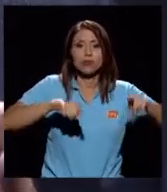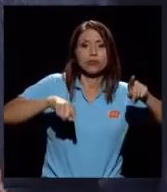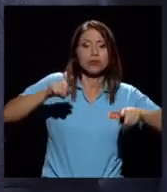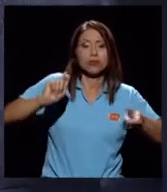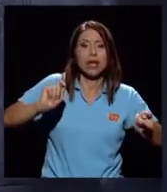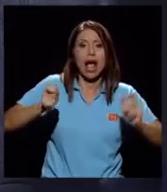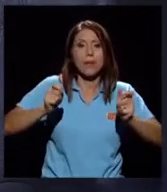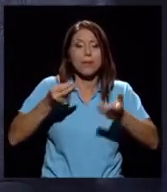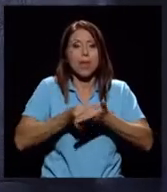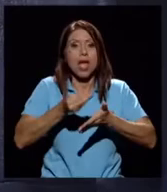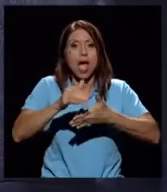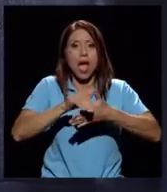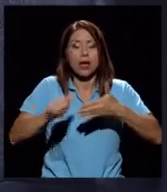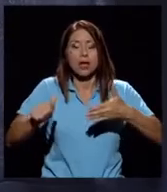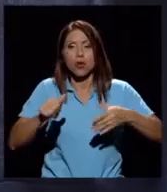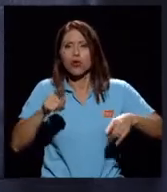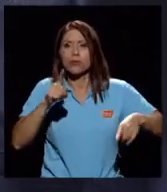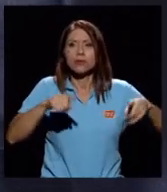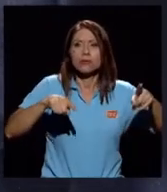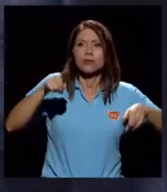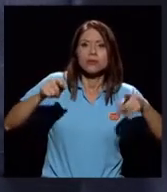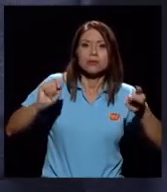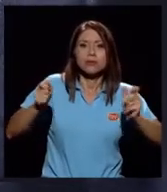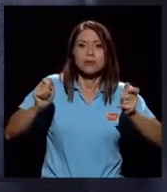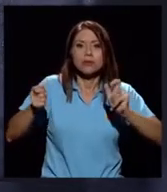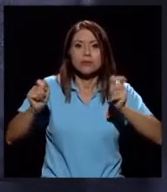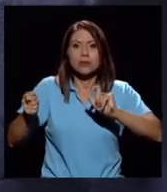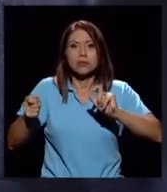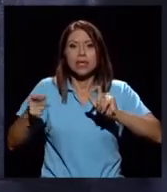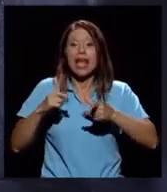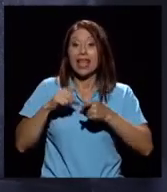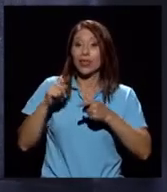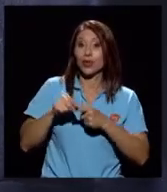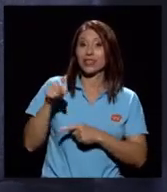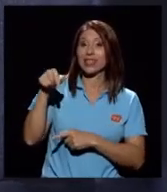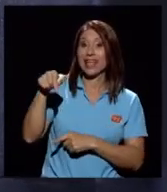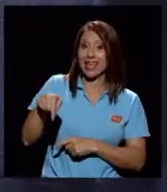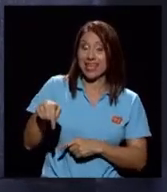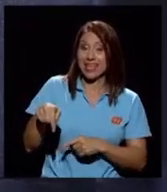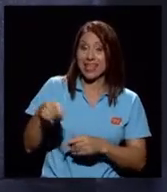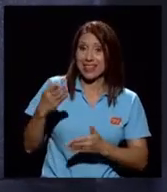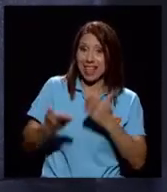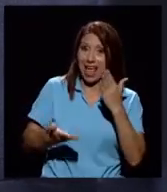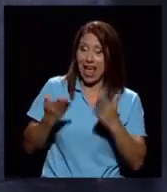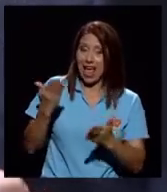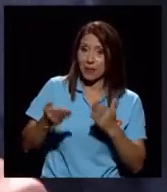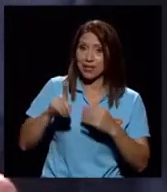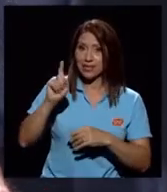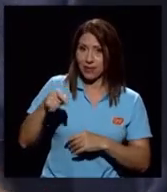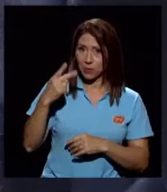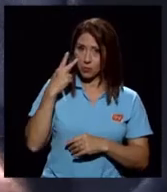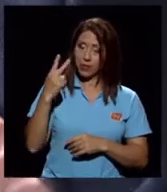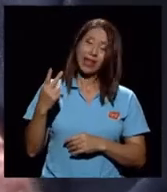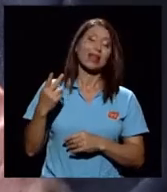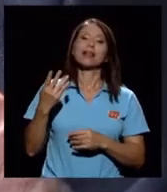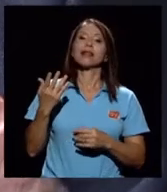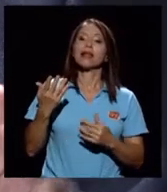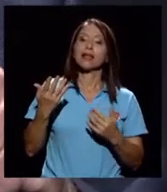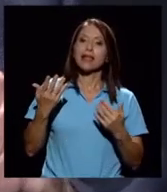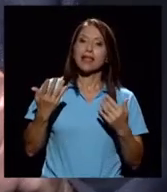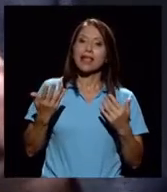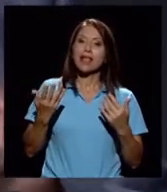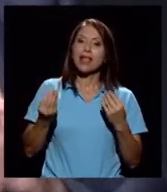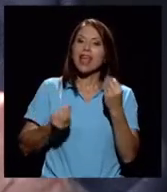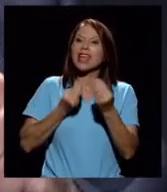bueno entonces aquí tal vez para la segunda parte fue en rafael ahí tenemos que ver es que es la entrada que hace en esta en